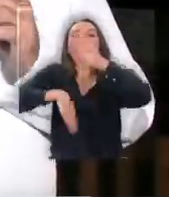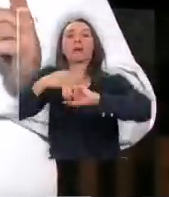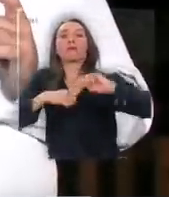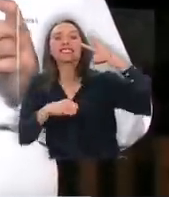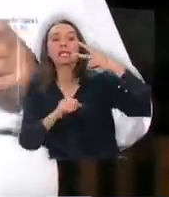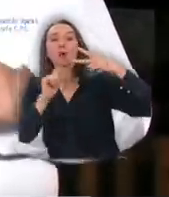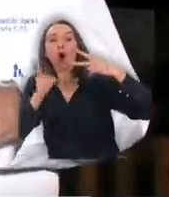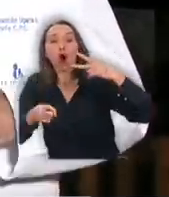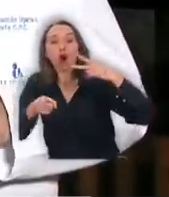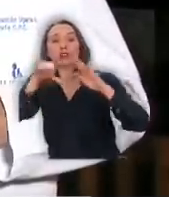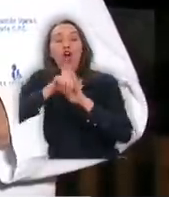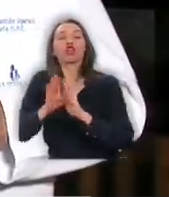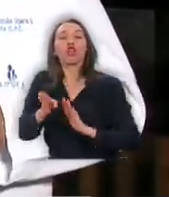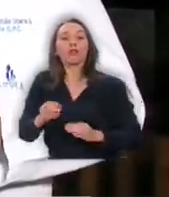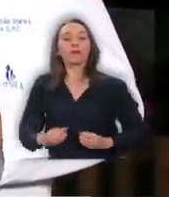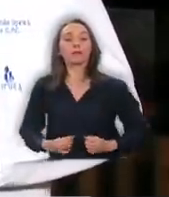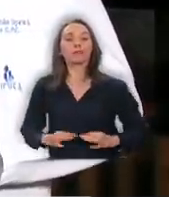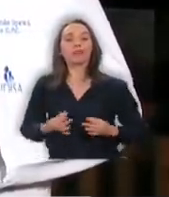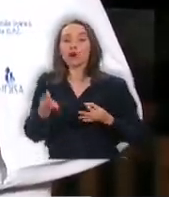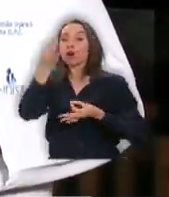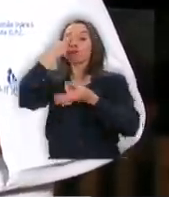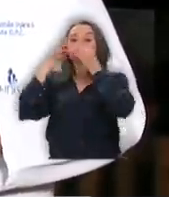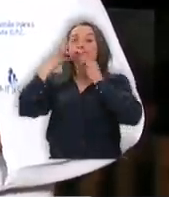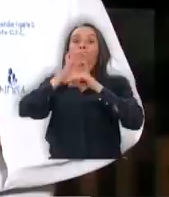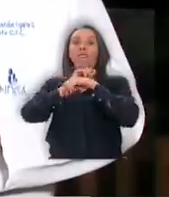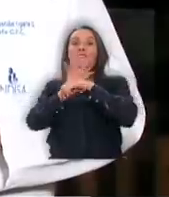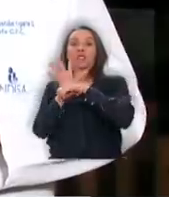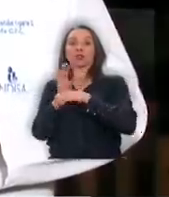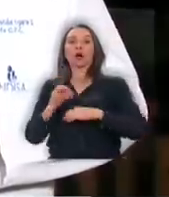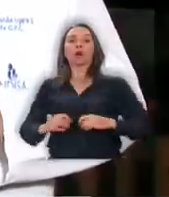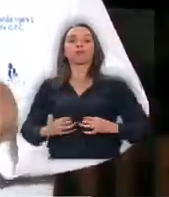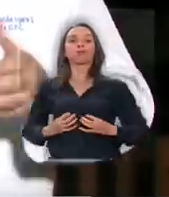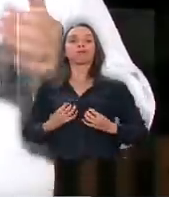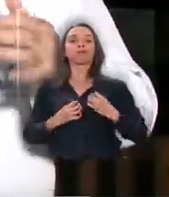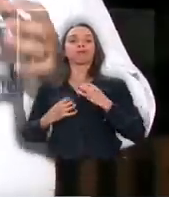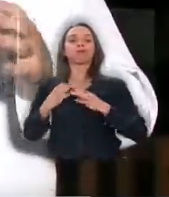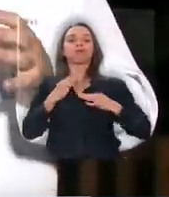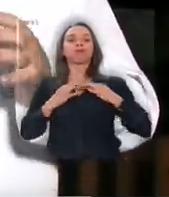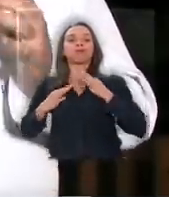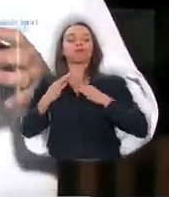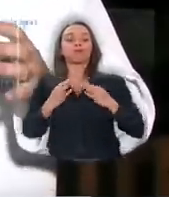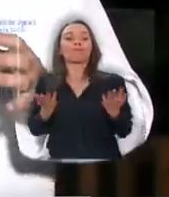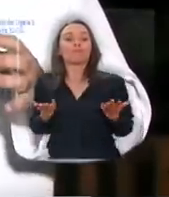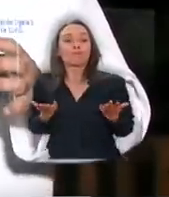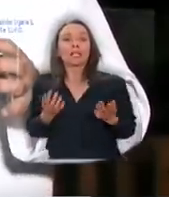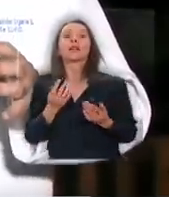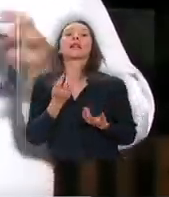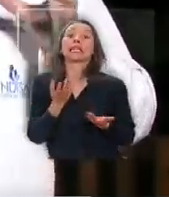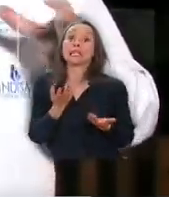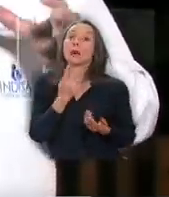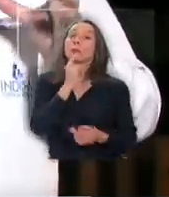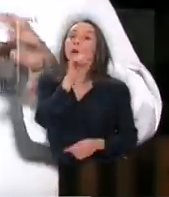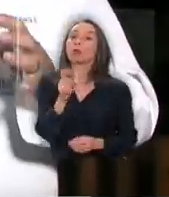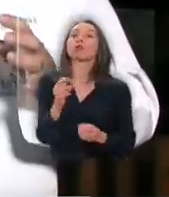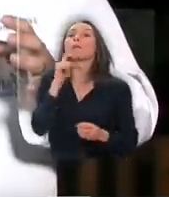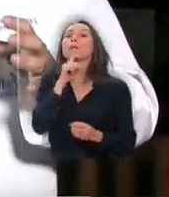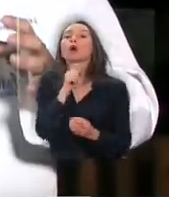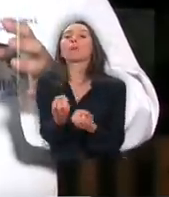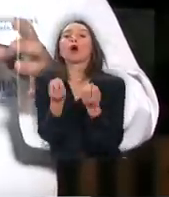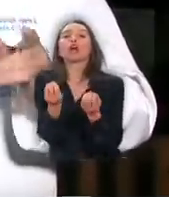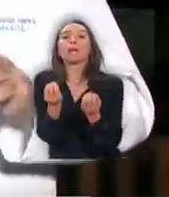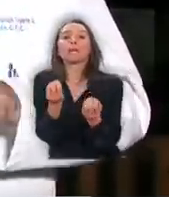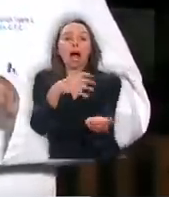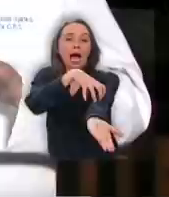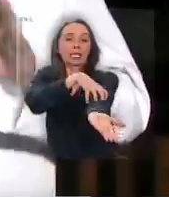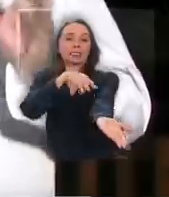están emergiendo. Lo que es interesante de plantearse es qué es lo que hubiera ocurrido en la región